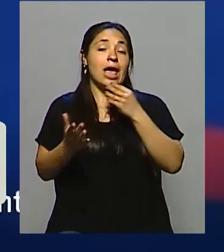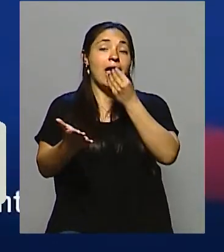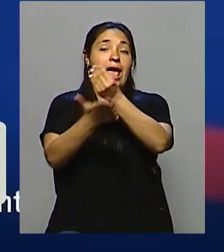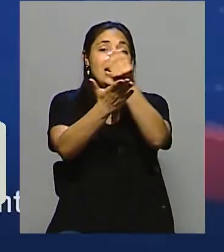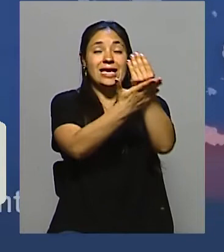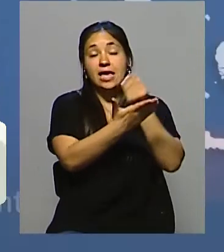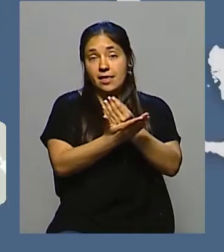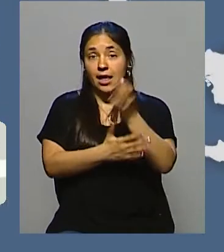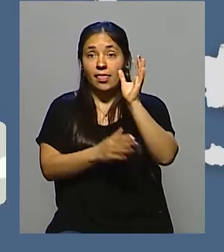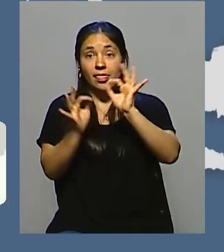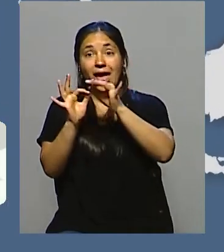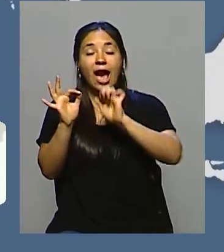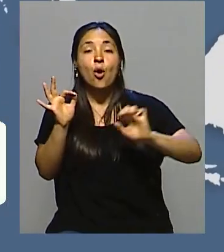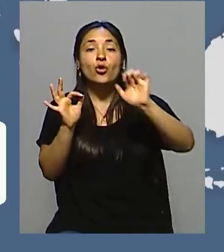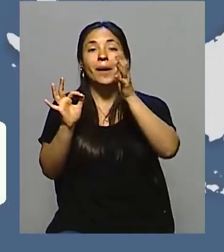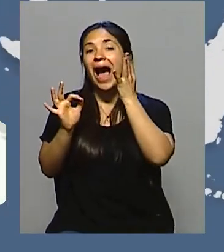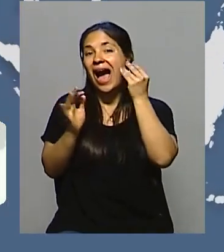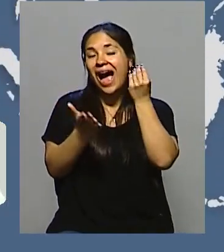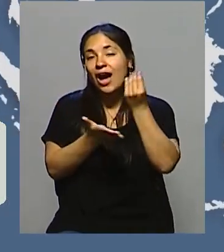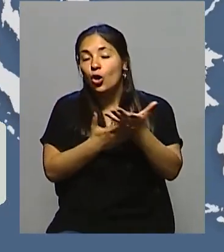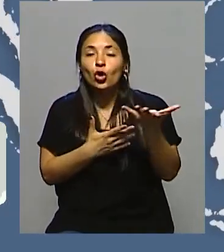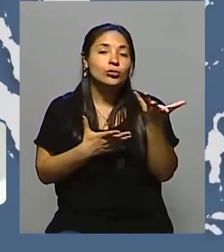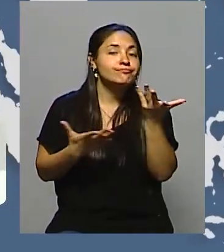ante esta situación italiana?